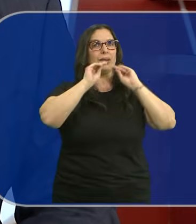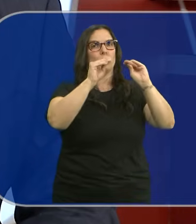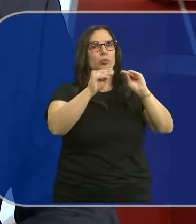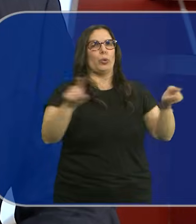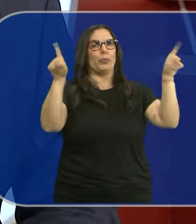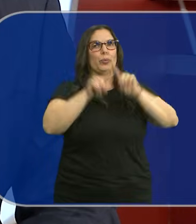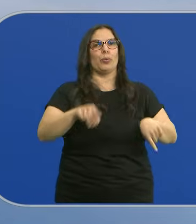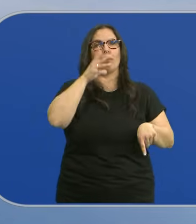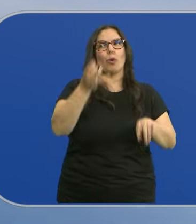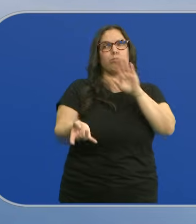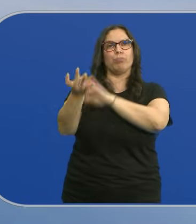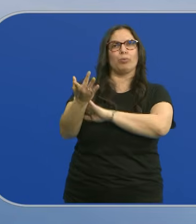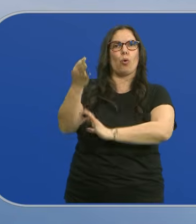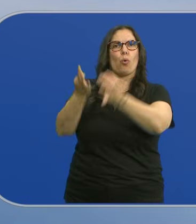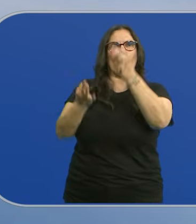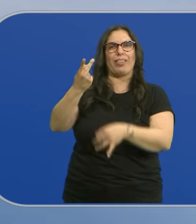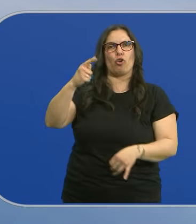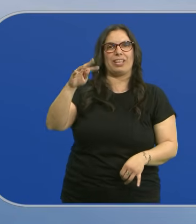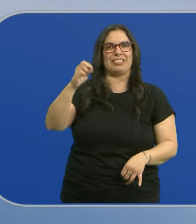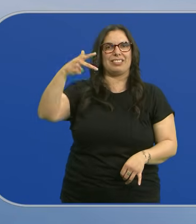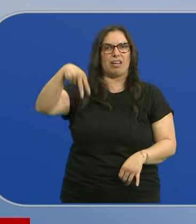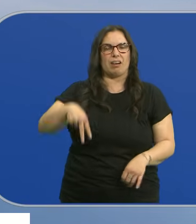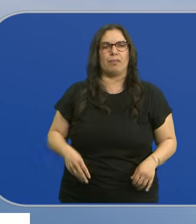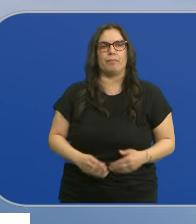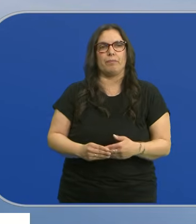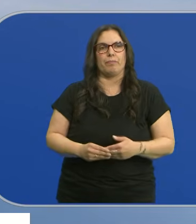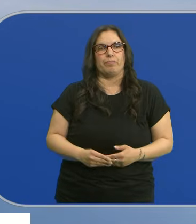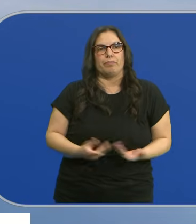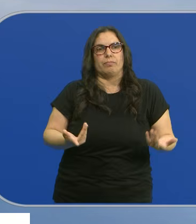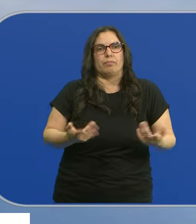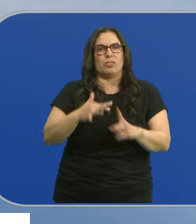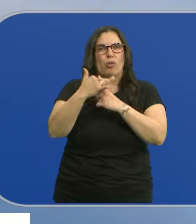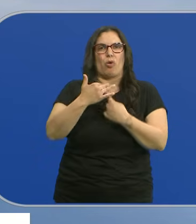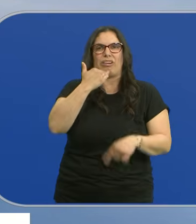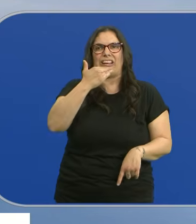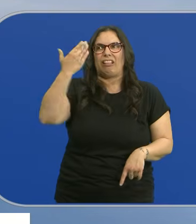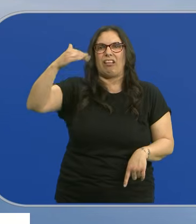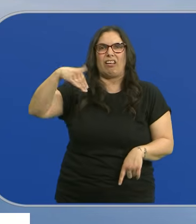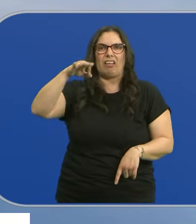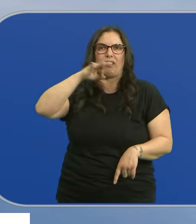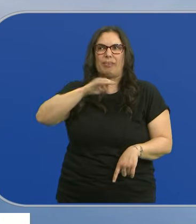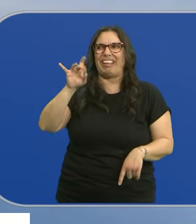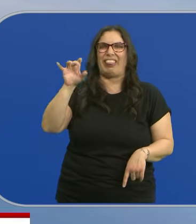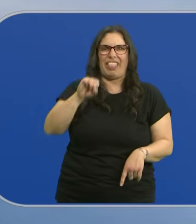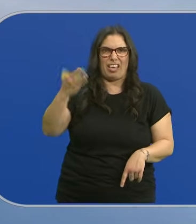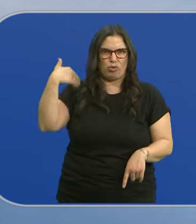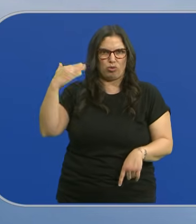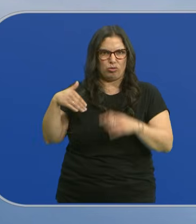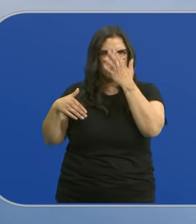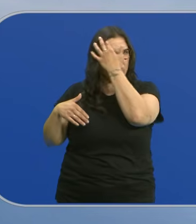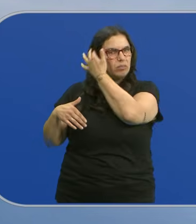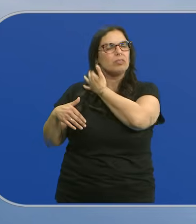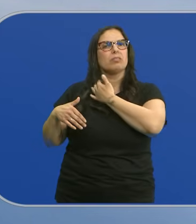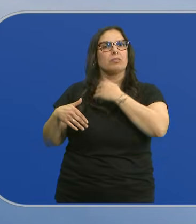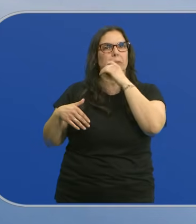de la Kitchen. Son hechos casi del siglo pasado, de hace 15 años. Nosotros